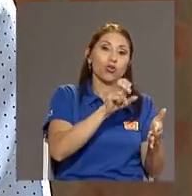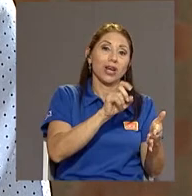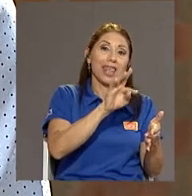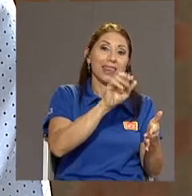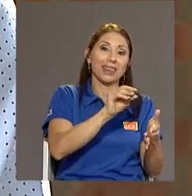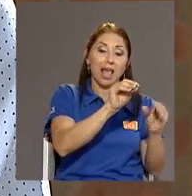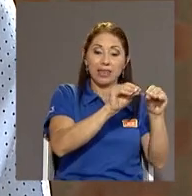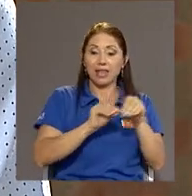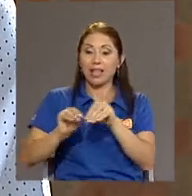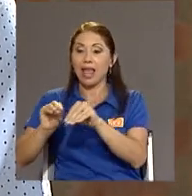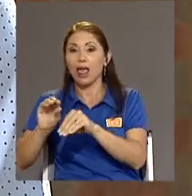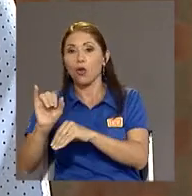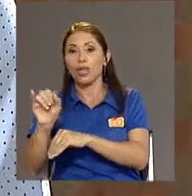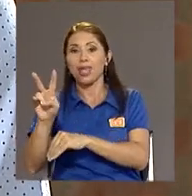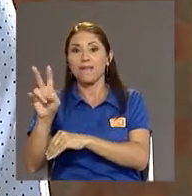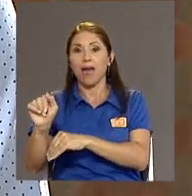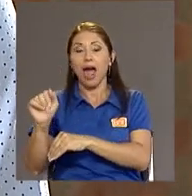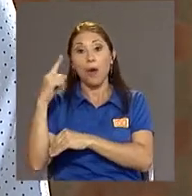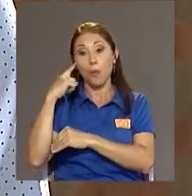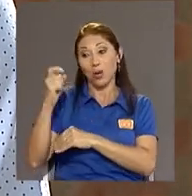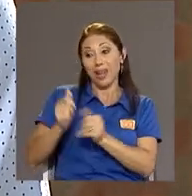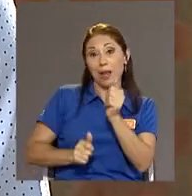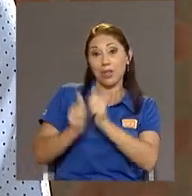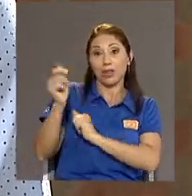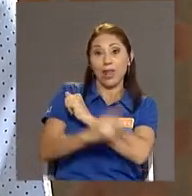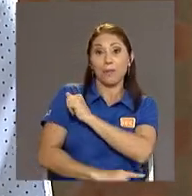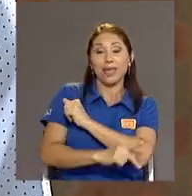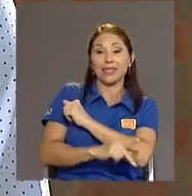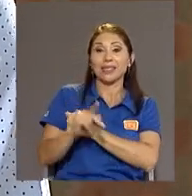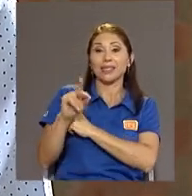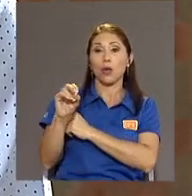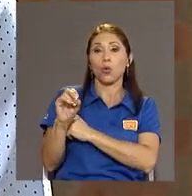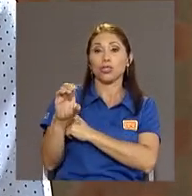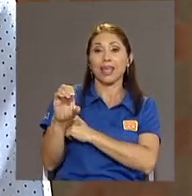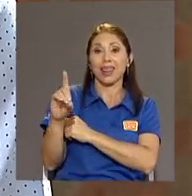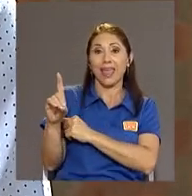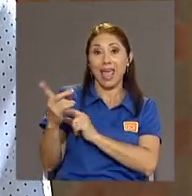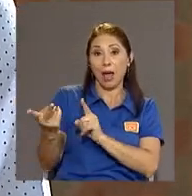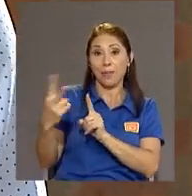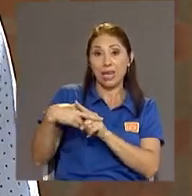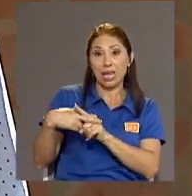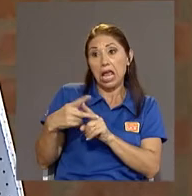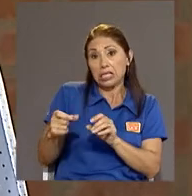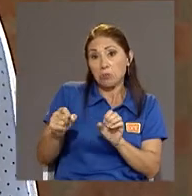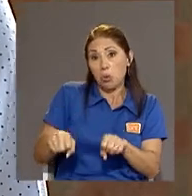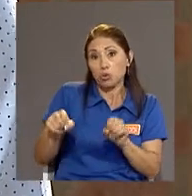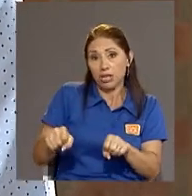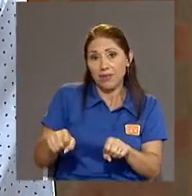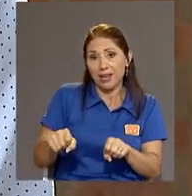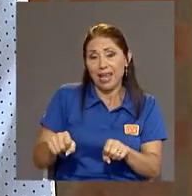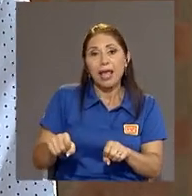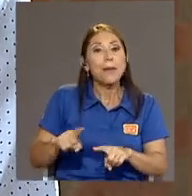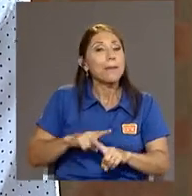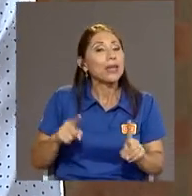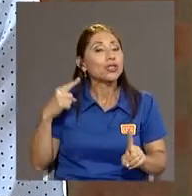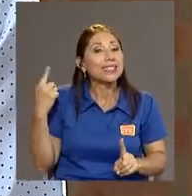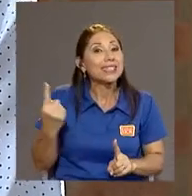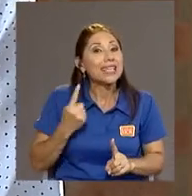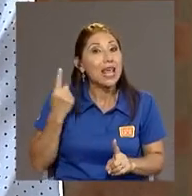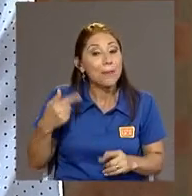de la OCDE es lo que aplica, es posible. Es posible siempre y cuando en este